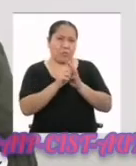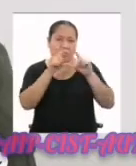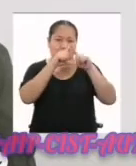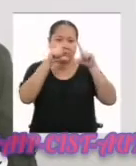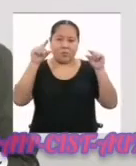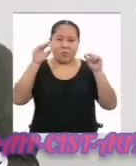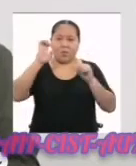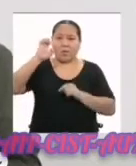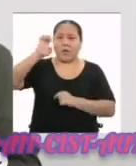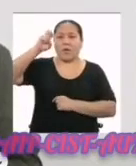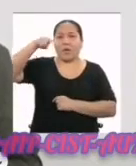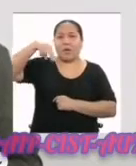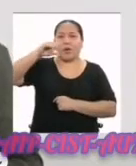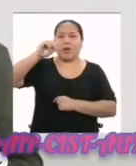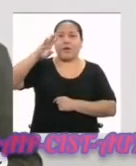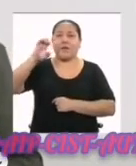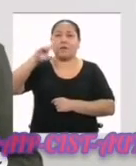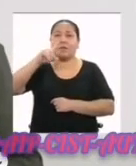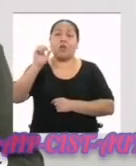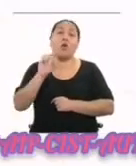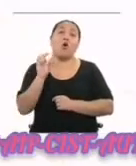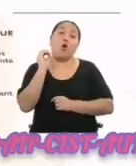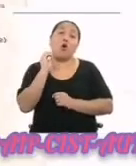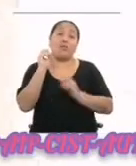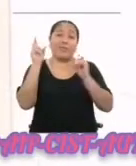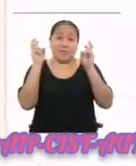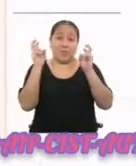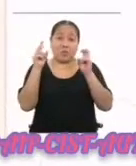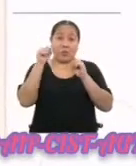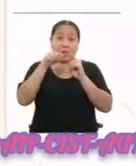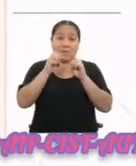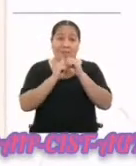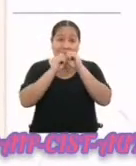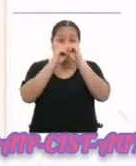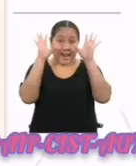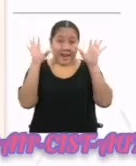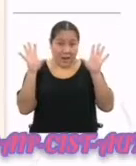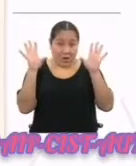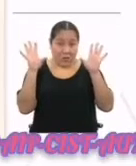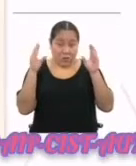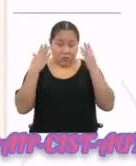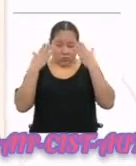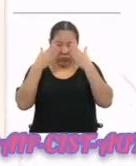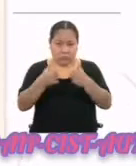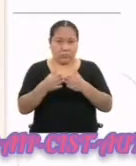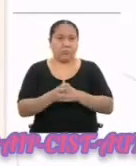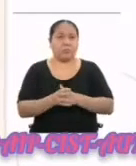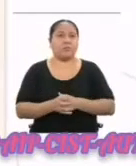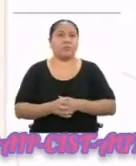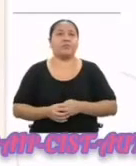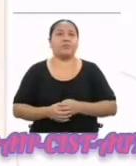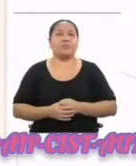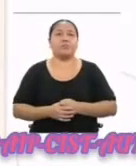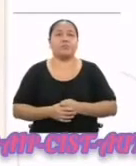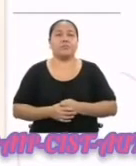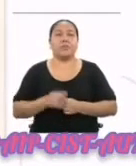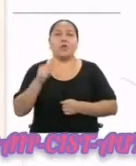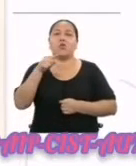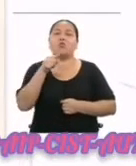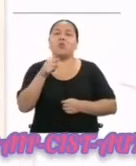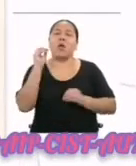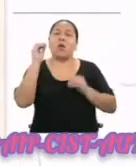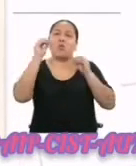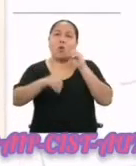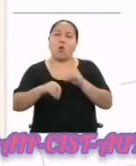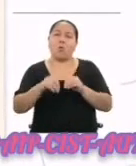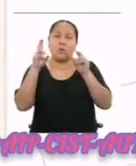el encabezado o el título. Este debe ser claro y directo. A ver, Jonathan, ¿qué nombre le